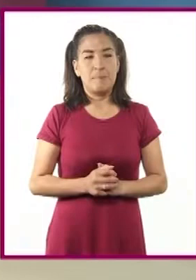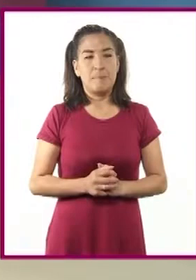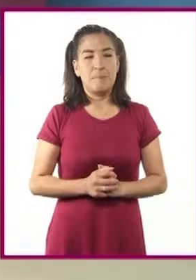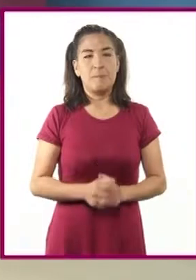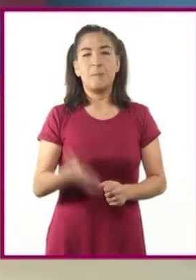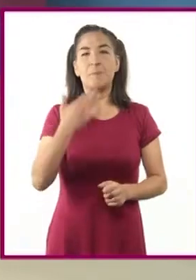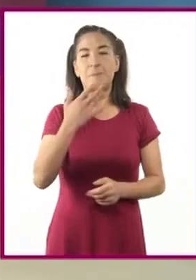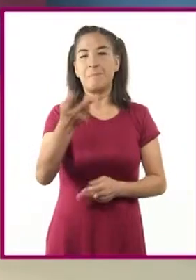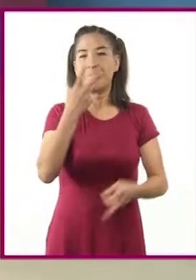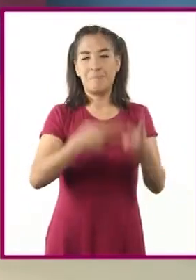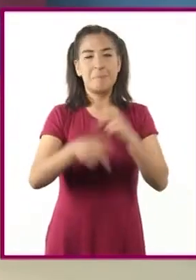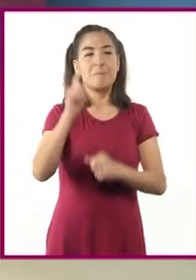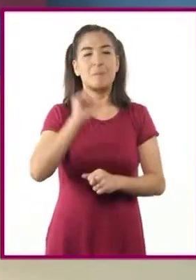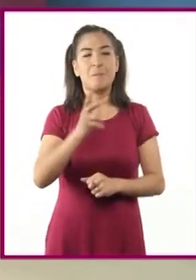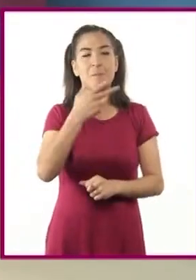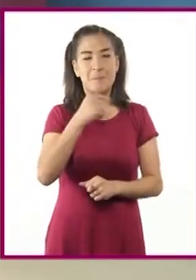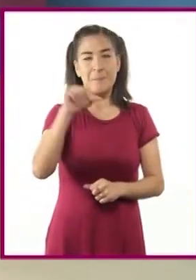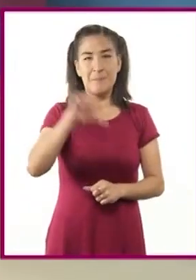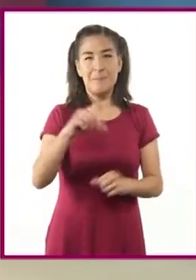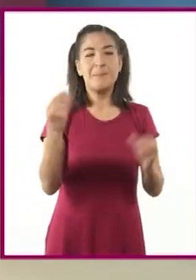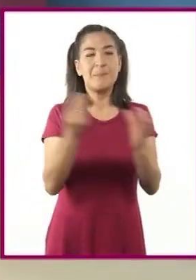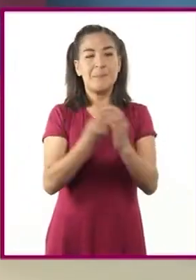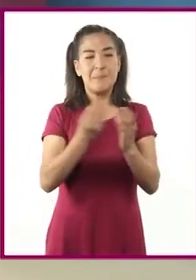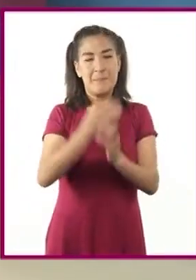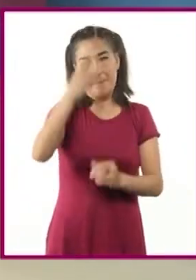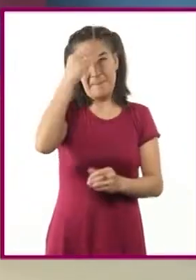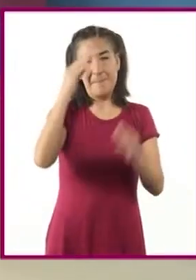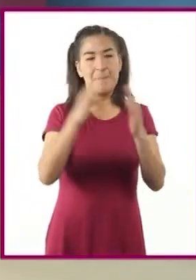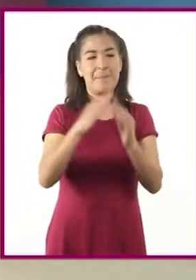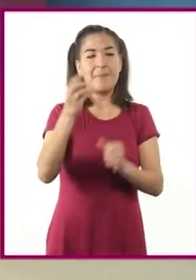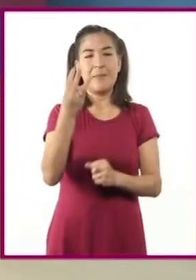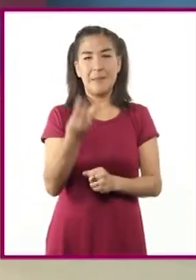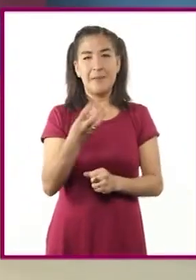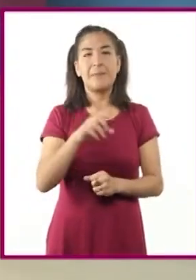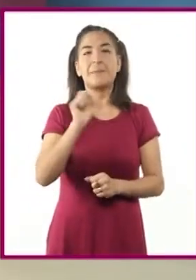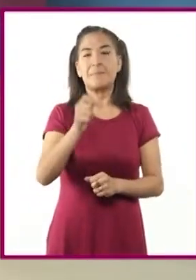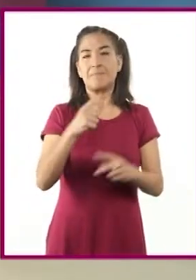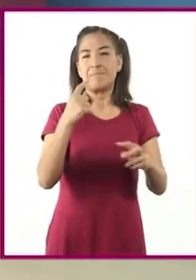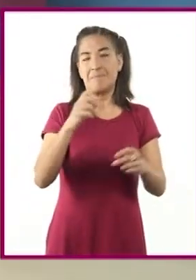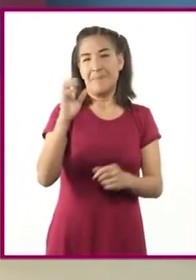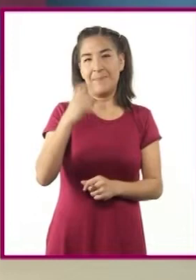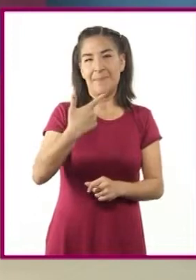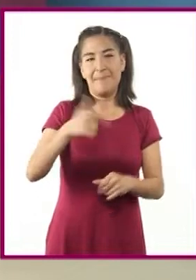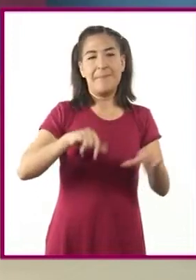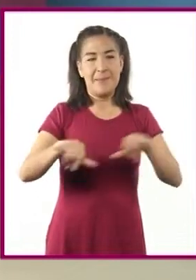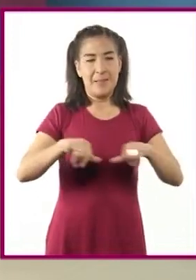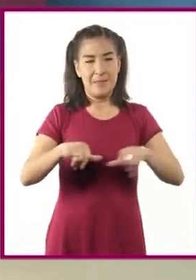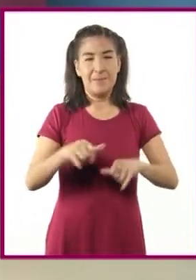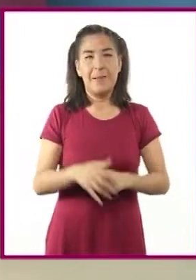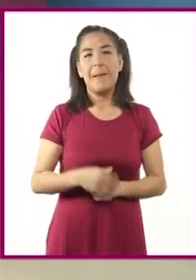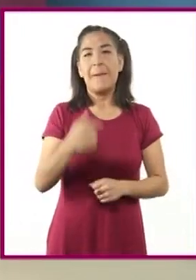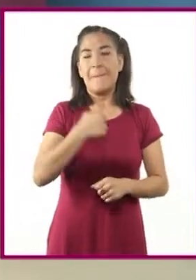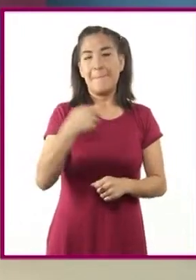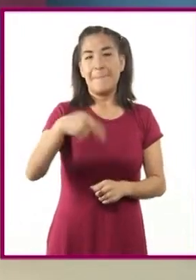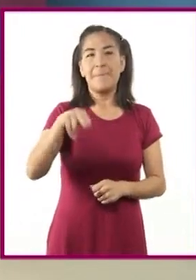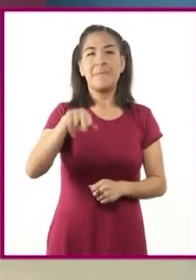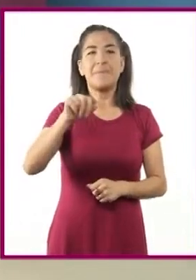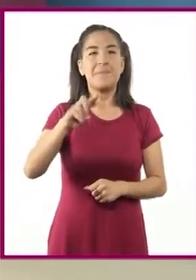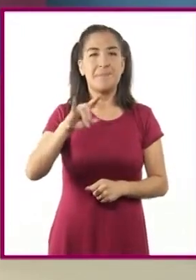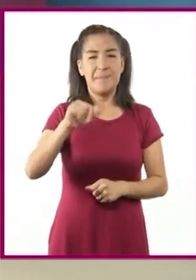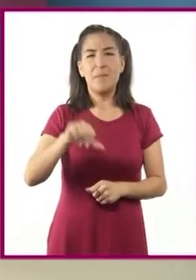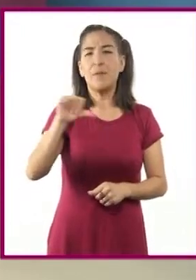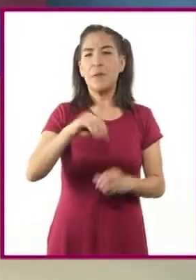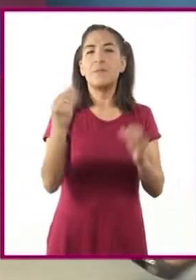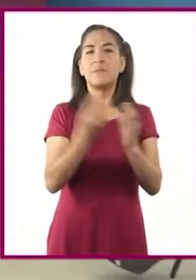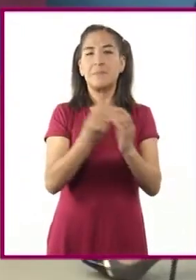Bienvenidas y bienvenidos a una sesión más de Aprende en Casa 3 de la asignatura Geografía. Soy Nadia Jiménez y en esta sesión